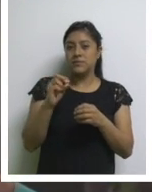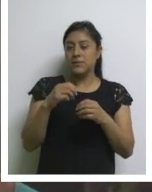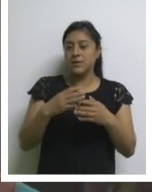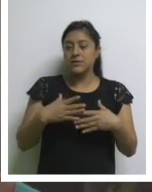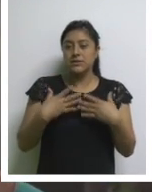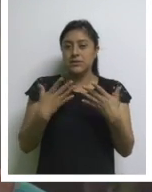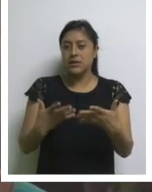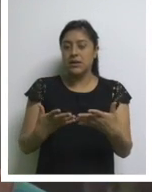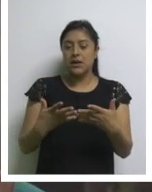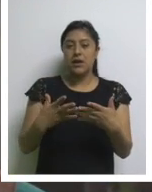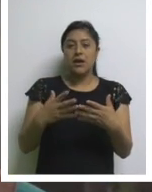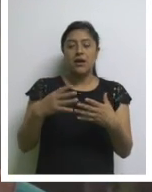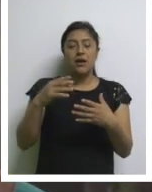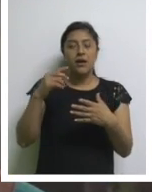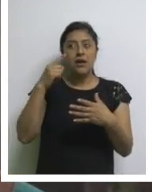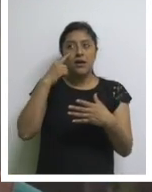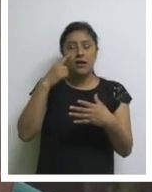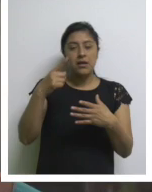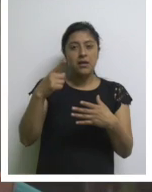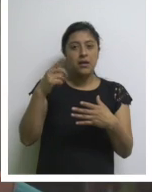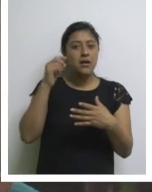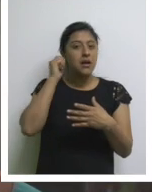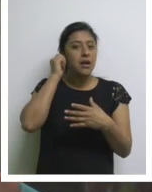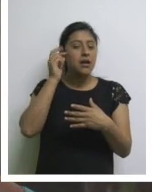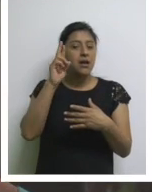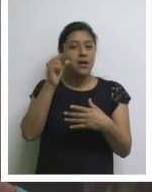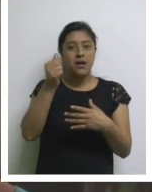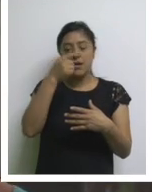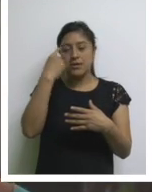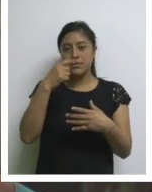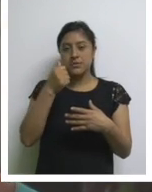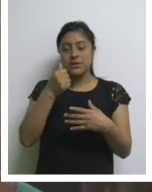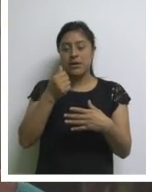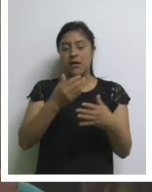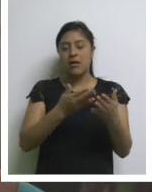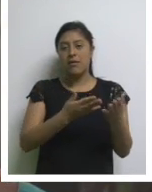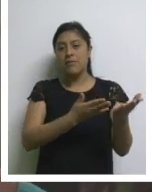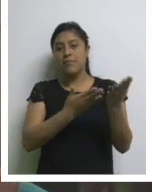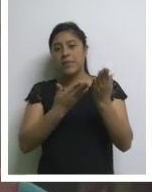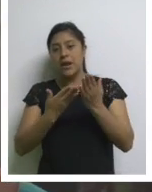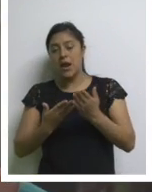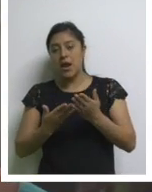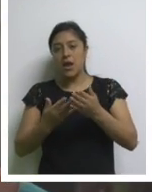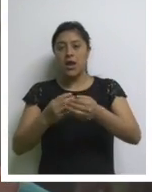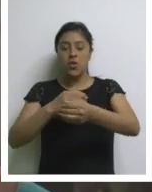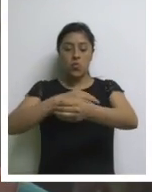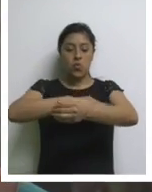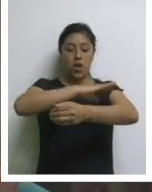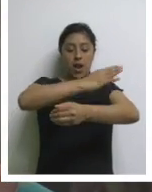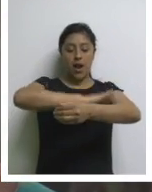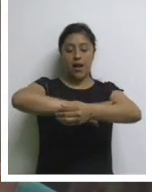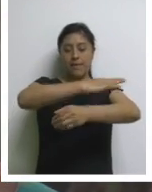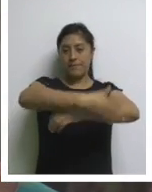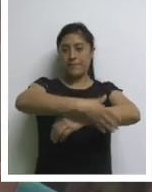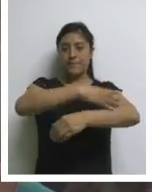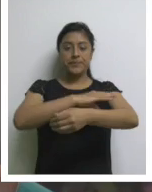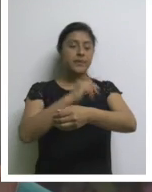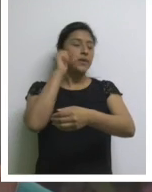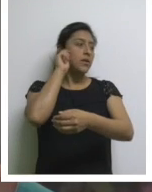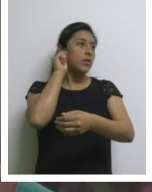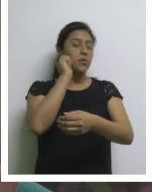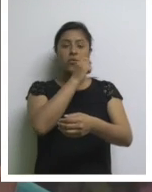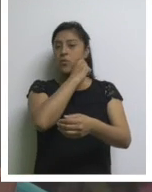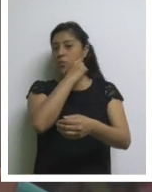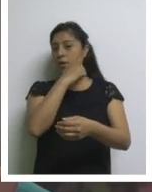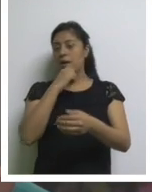está generando que uno sude más o genere más grasa en el rostro. Entonces también tratar de evitar este tipo de